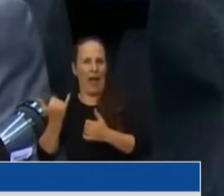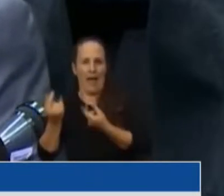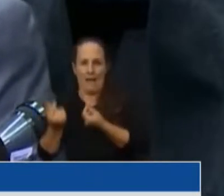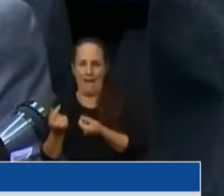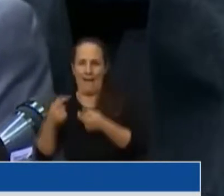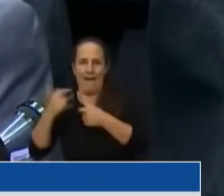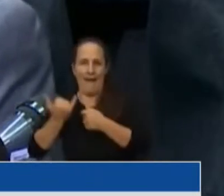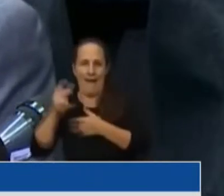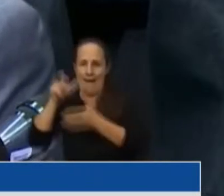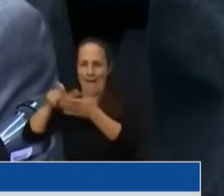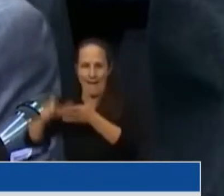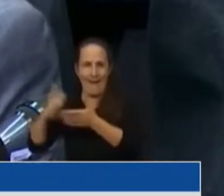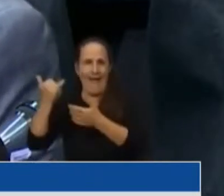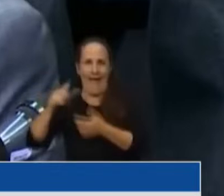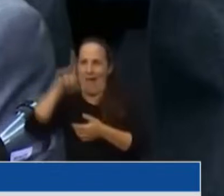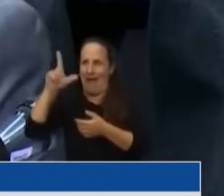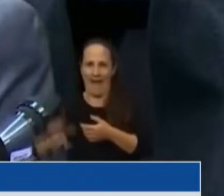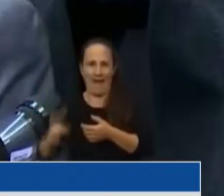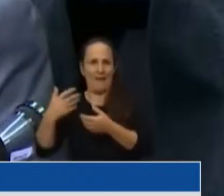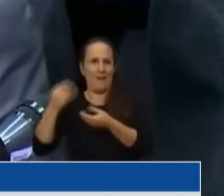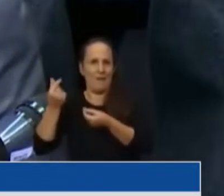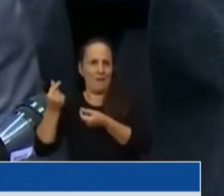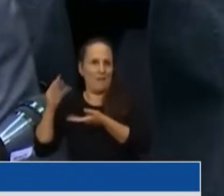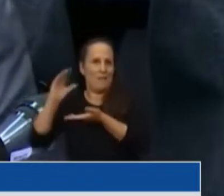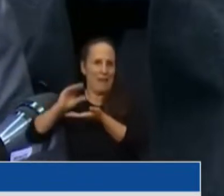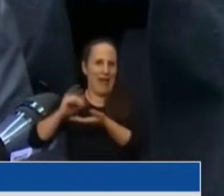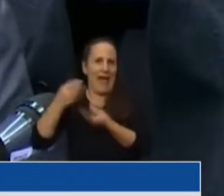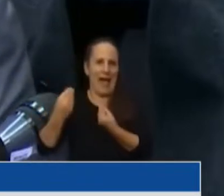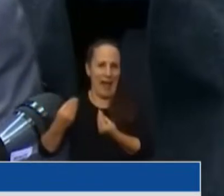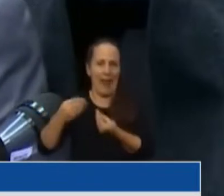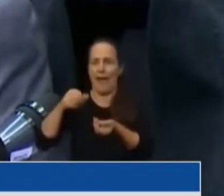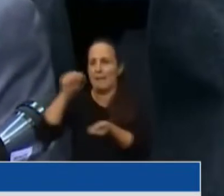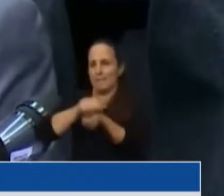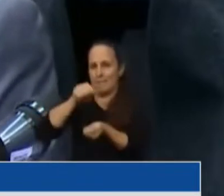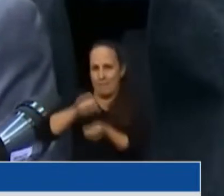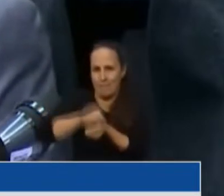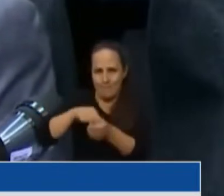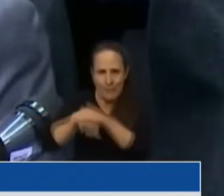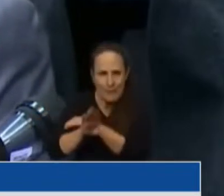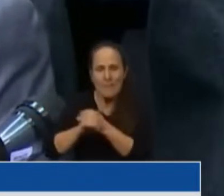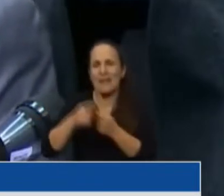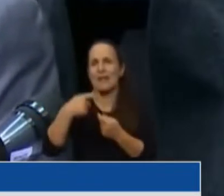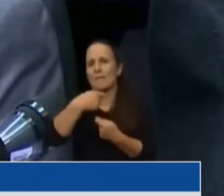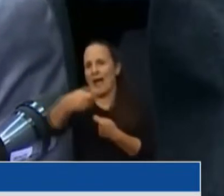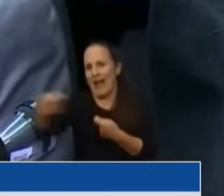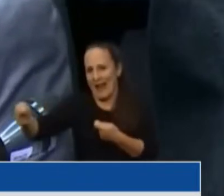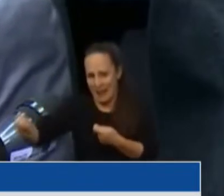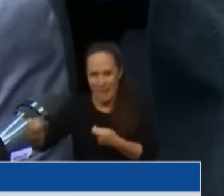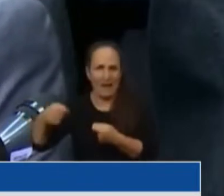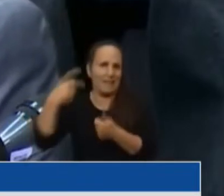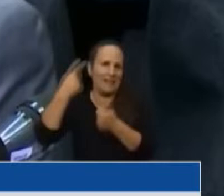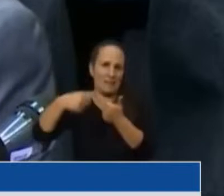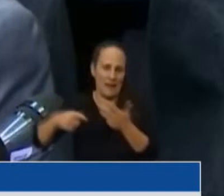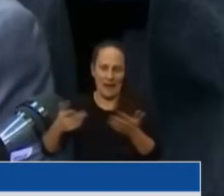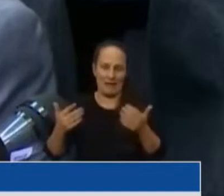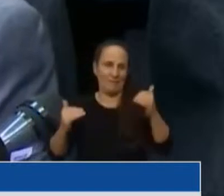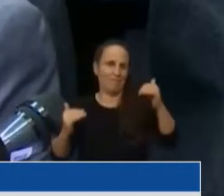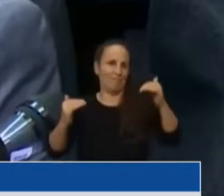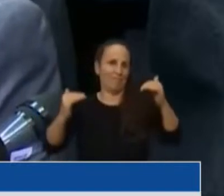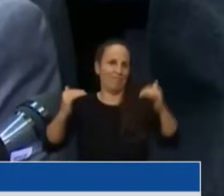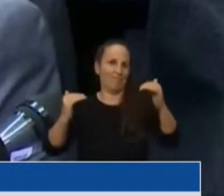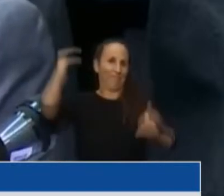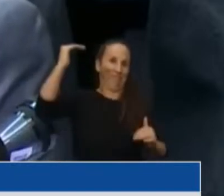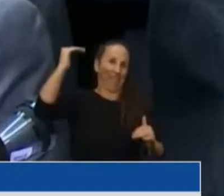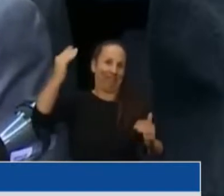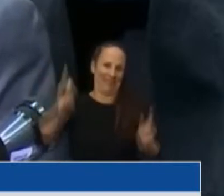el territorio y cuentan con abultados presupuestos, tanto para imprimir como para distribuir boletas. ¿Y qué decimos del